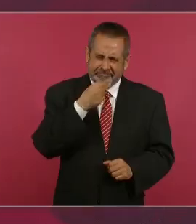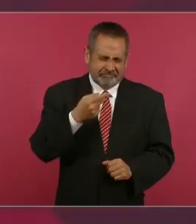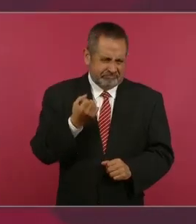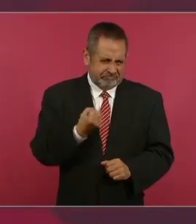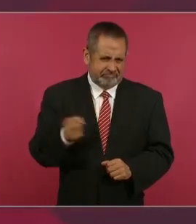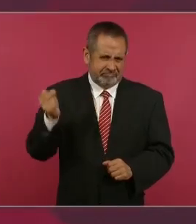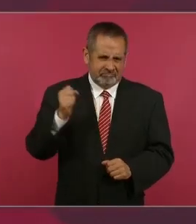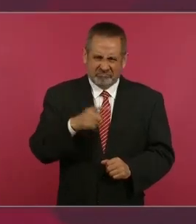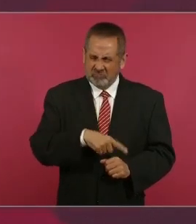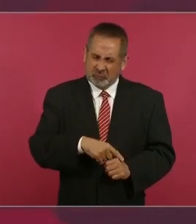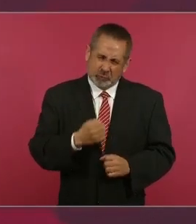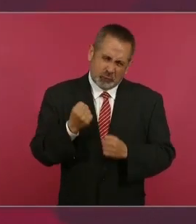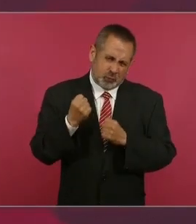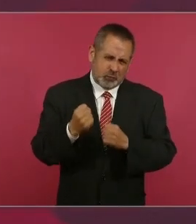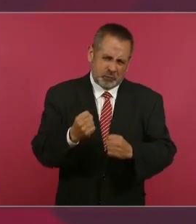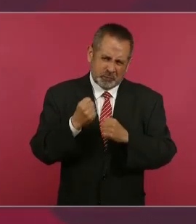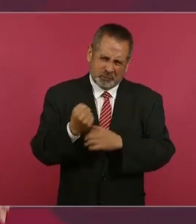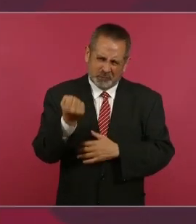un caballo,